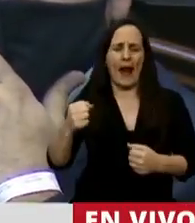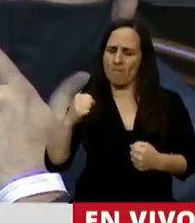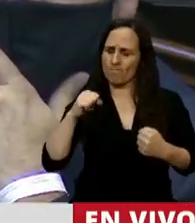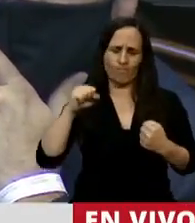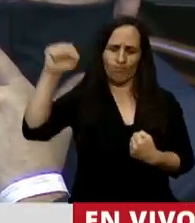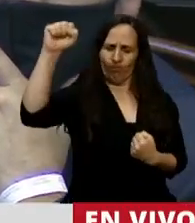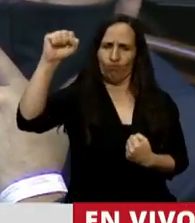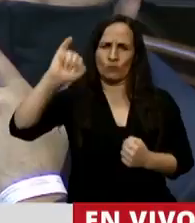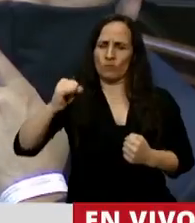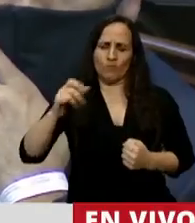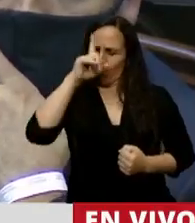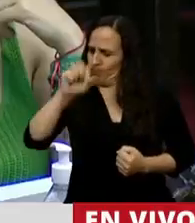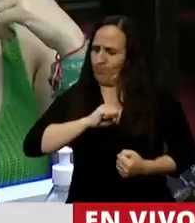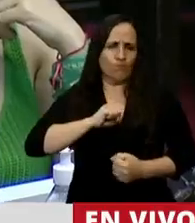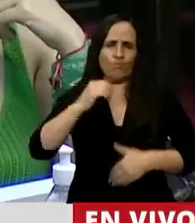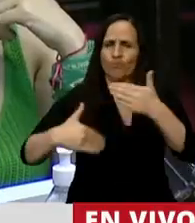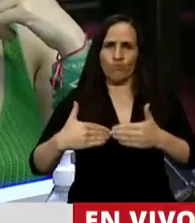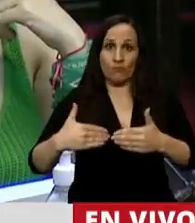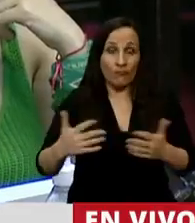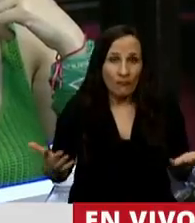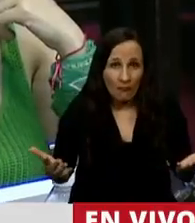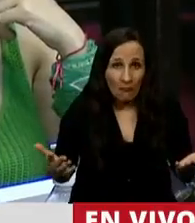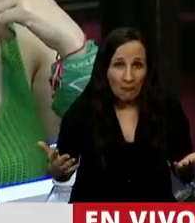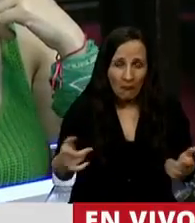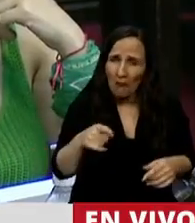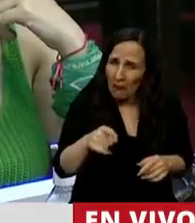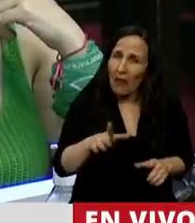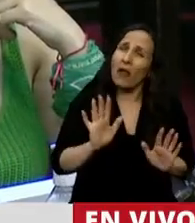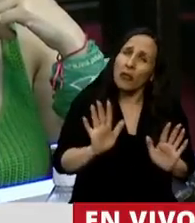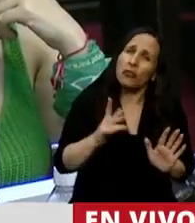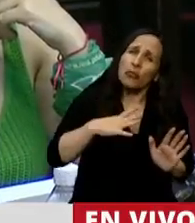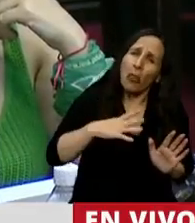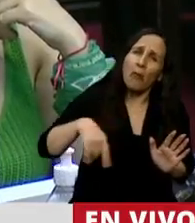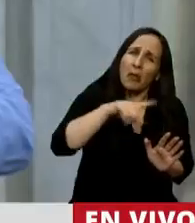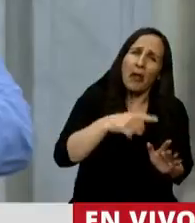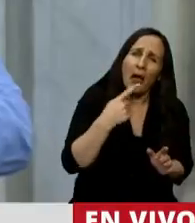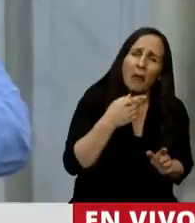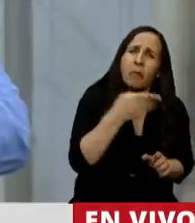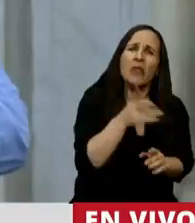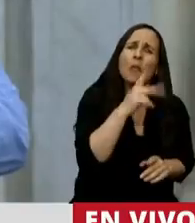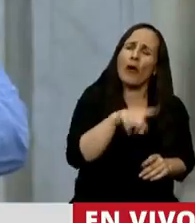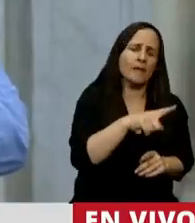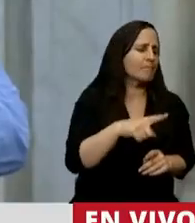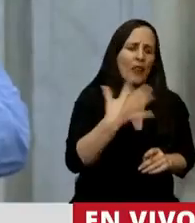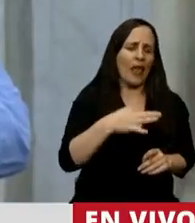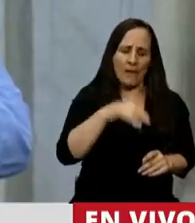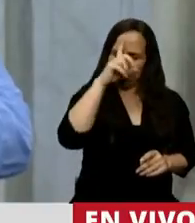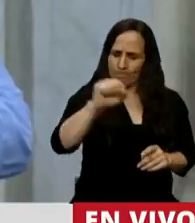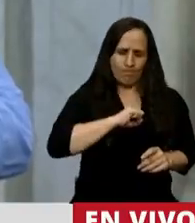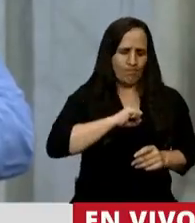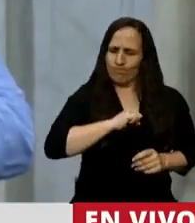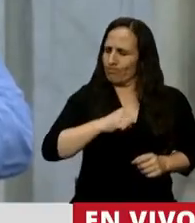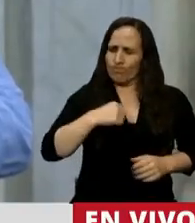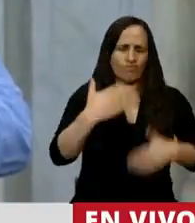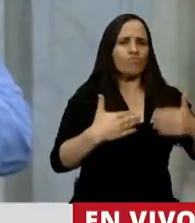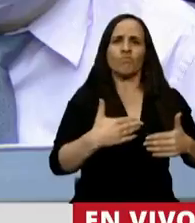entonces, después de tantos años, le siguen pidiendo a las mujeres que tengan un acto de heroísmo? Les siguen negando